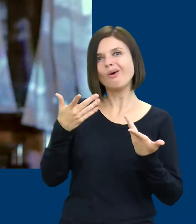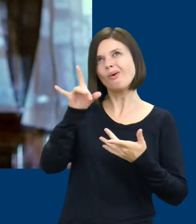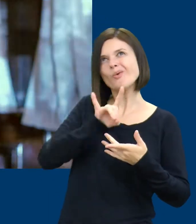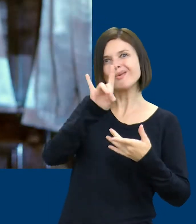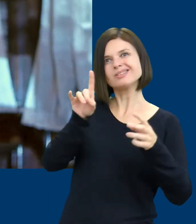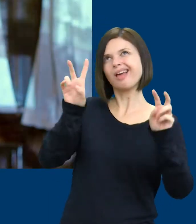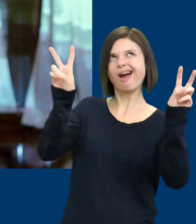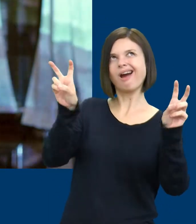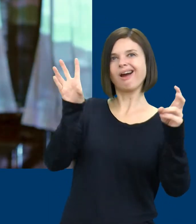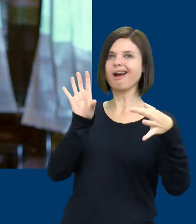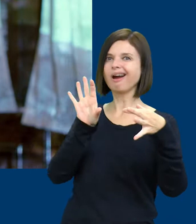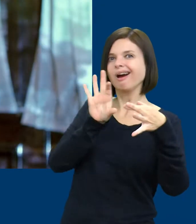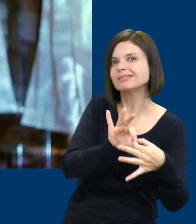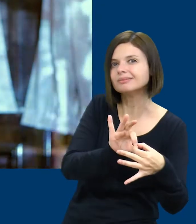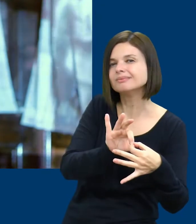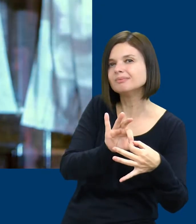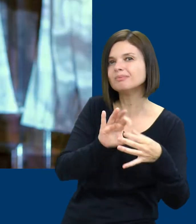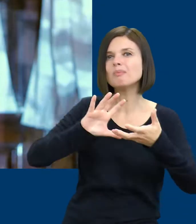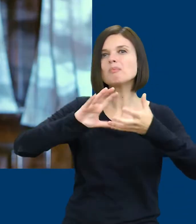a la universidad en un modelo